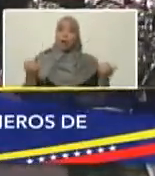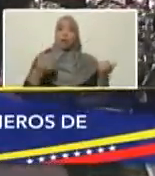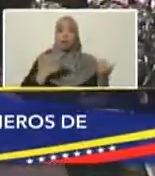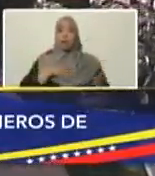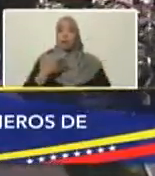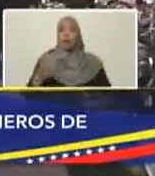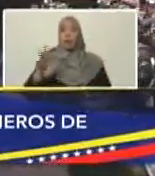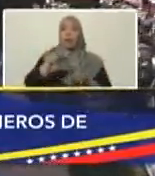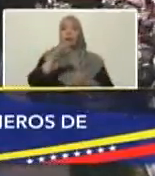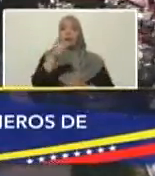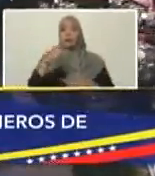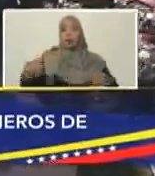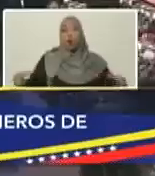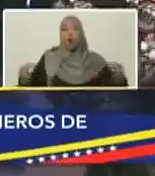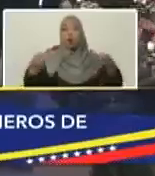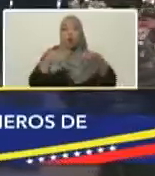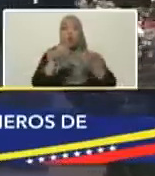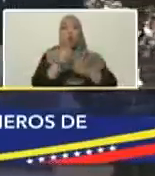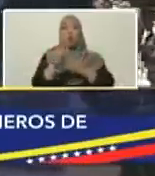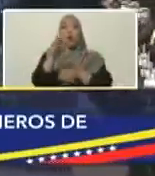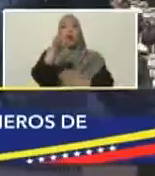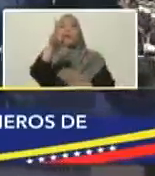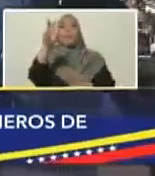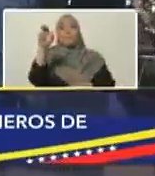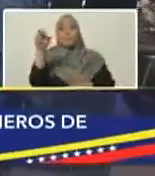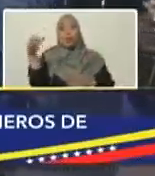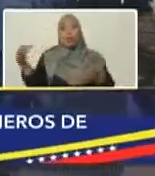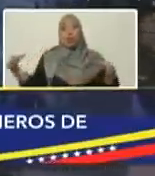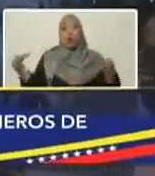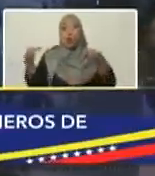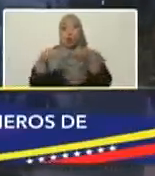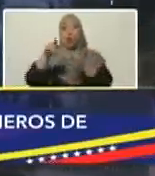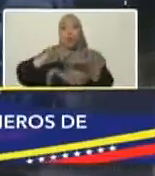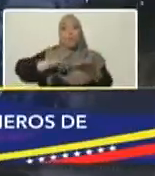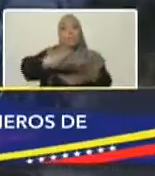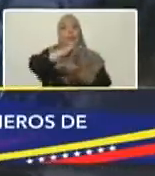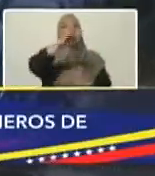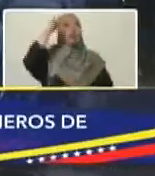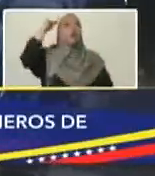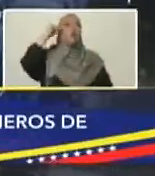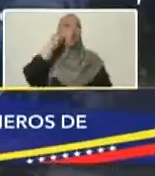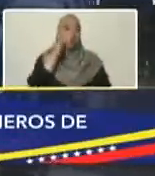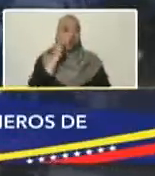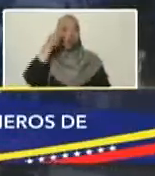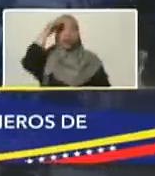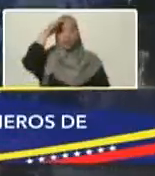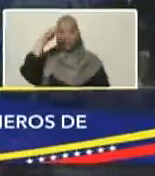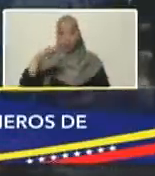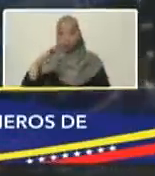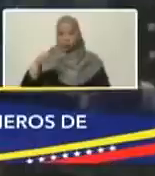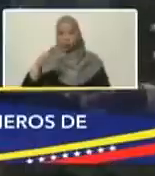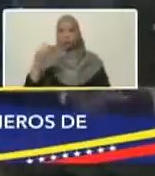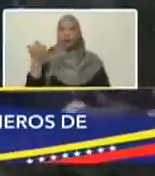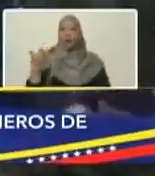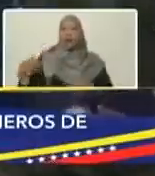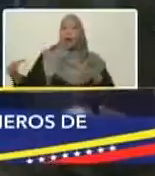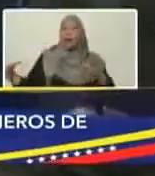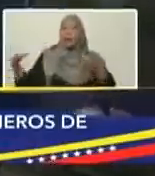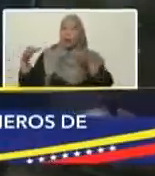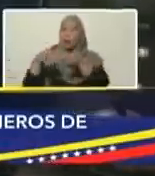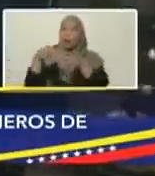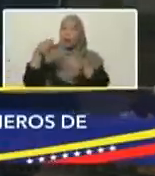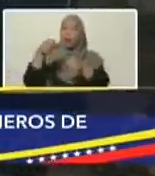el ascenso a general de brigada de 20 oficiales de la aviación militar bolivariana. Esta Fuerza Armada